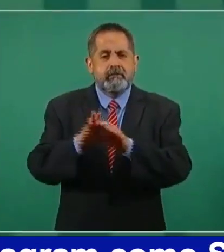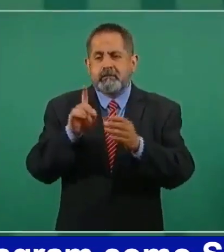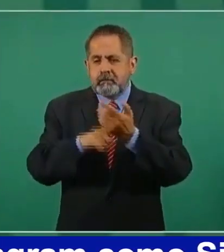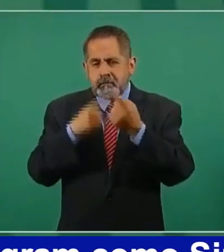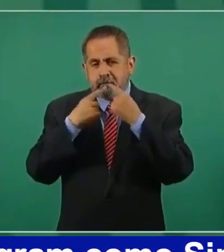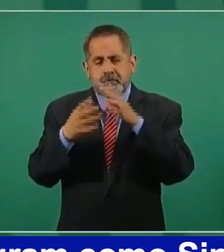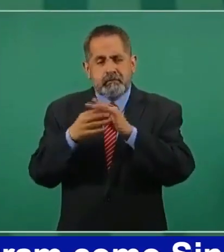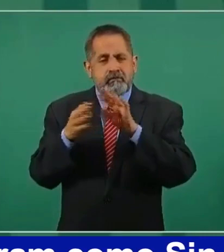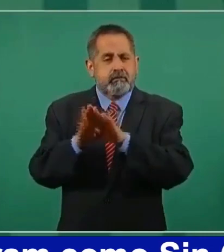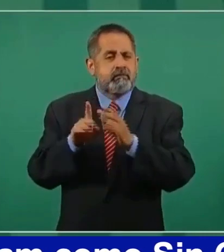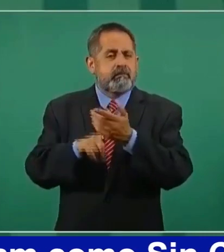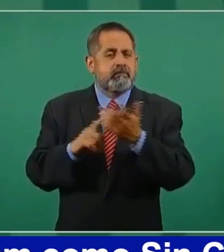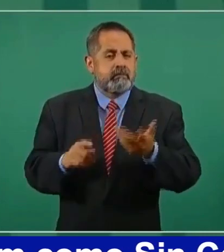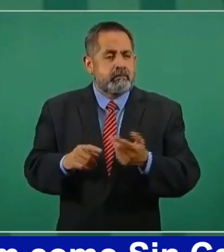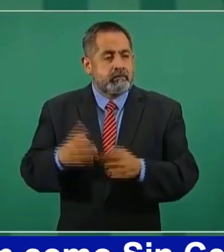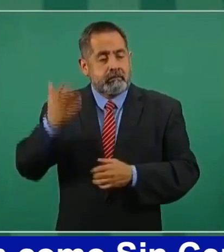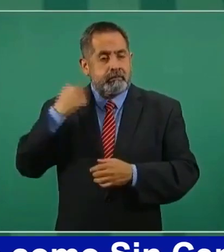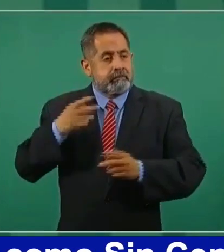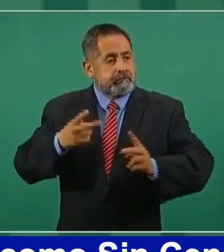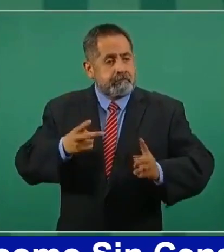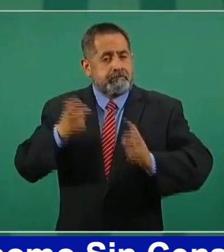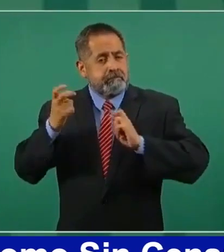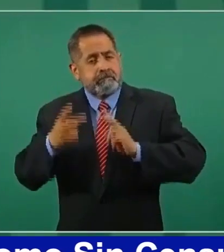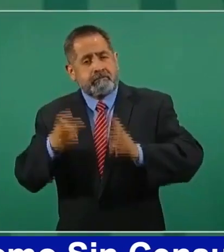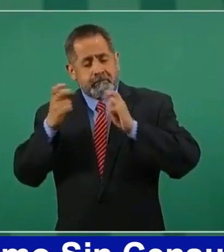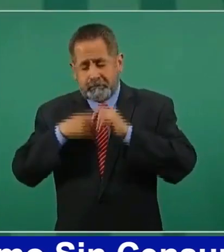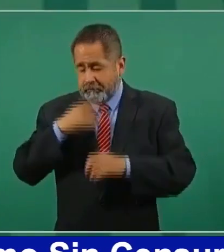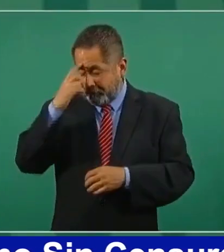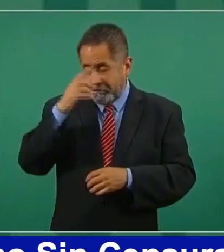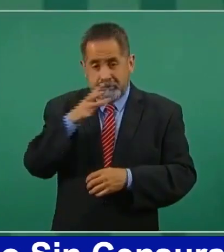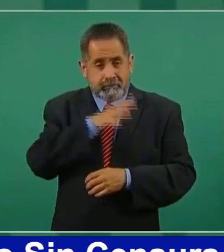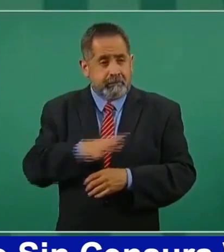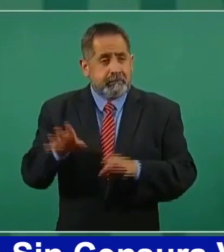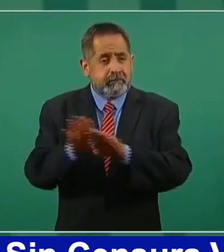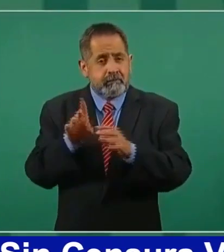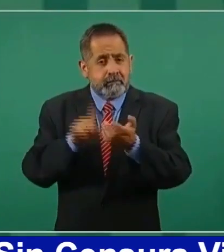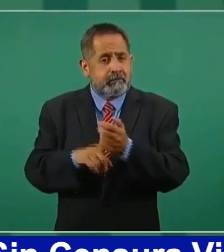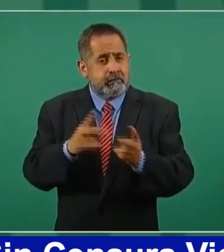dedicaban a robar. Es increíble.